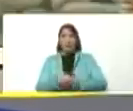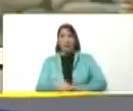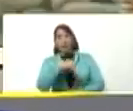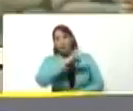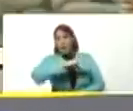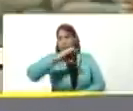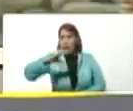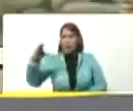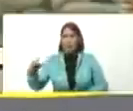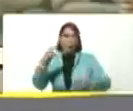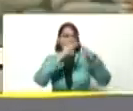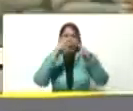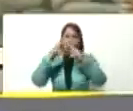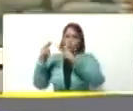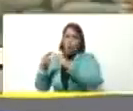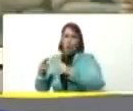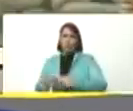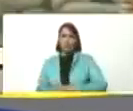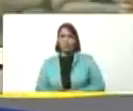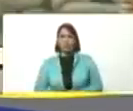Canaima, a...